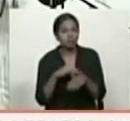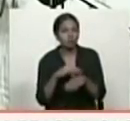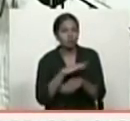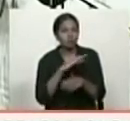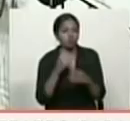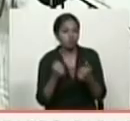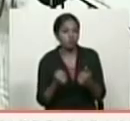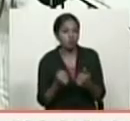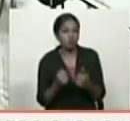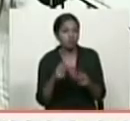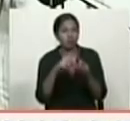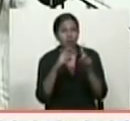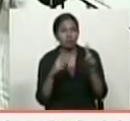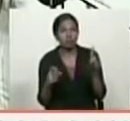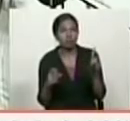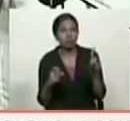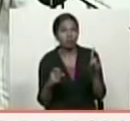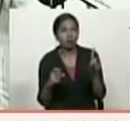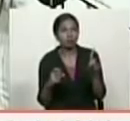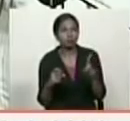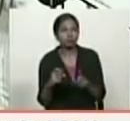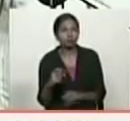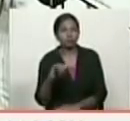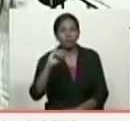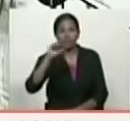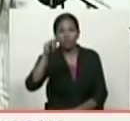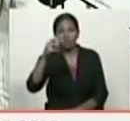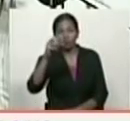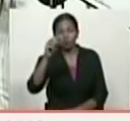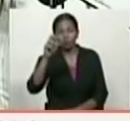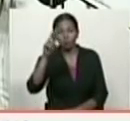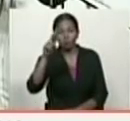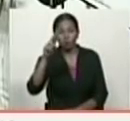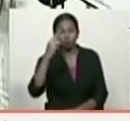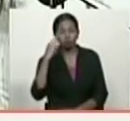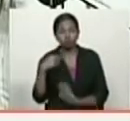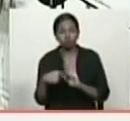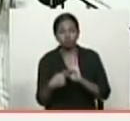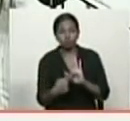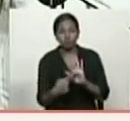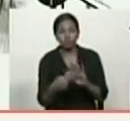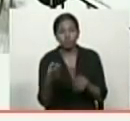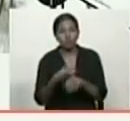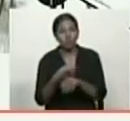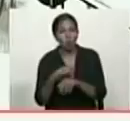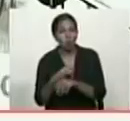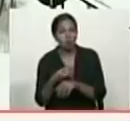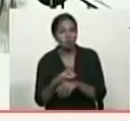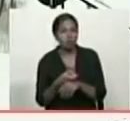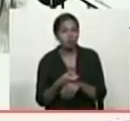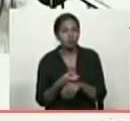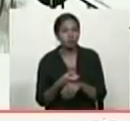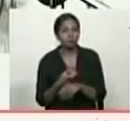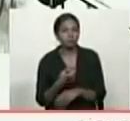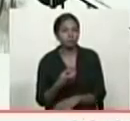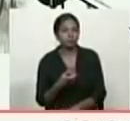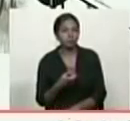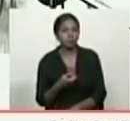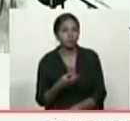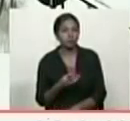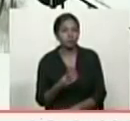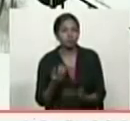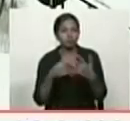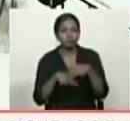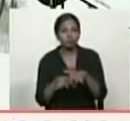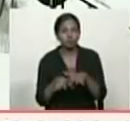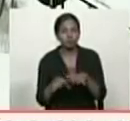Popular para la Energía Eléctrica, Igor Gaviria, con la presencia de los gobernadores del sur, nuestra